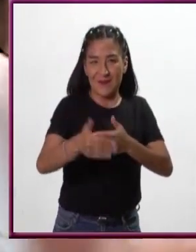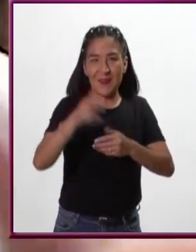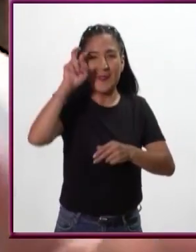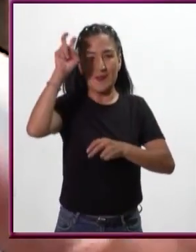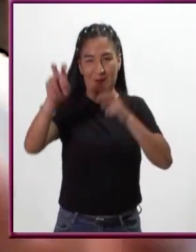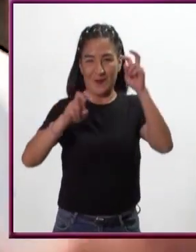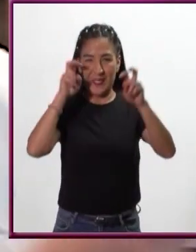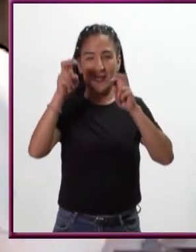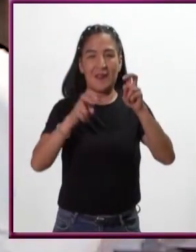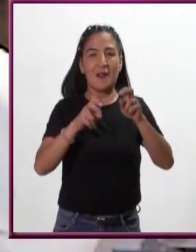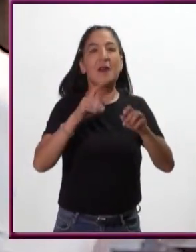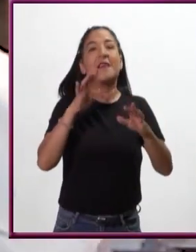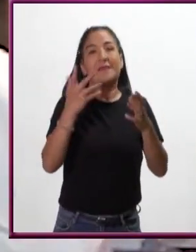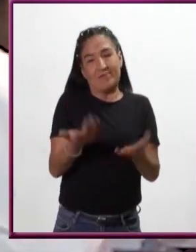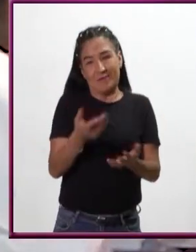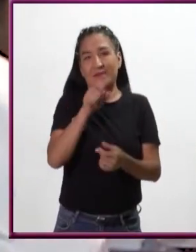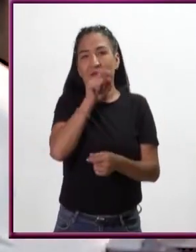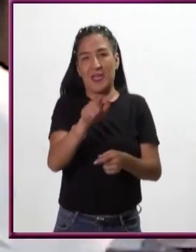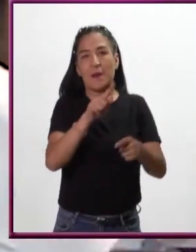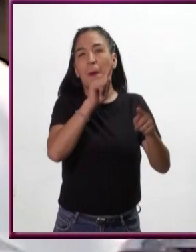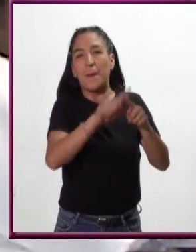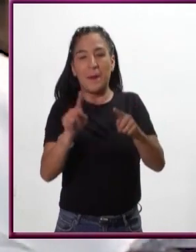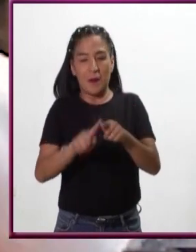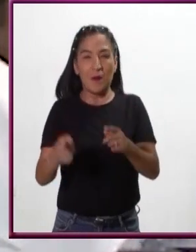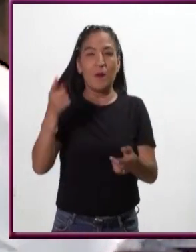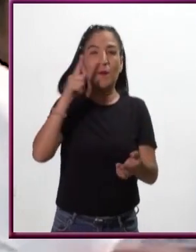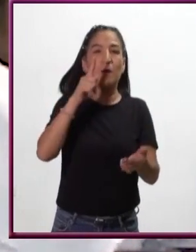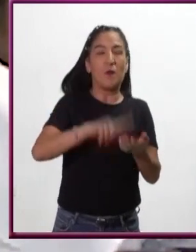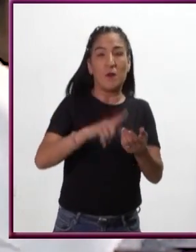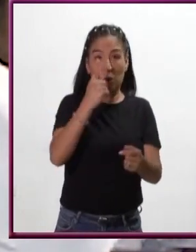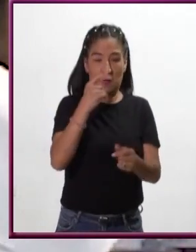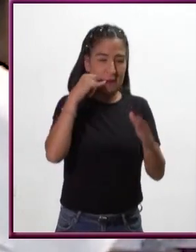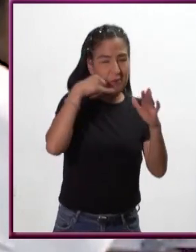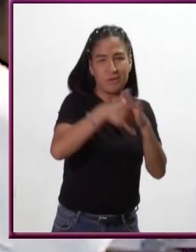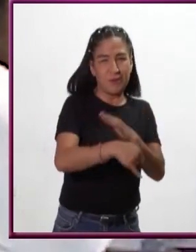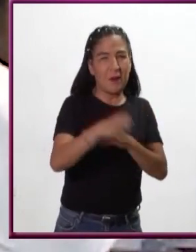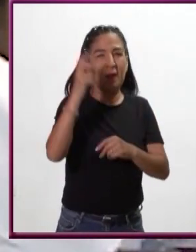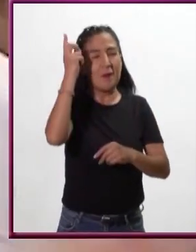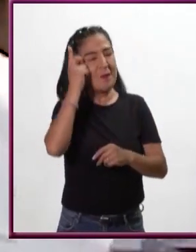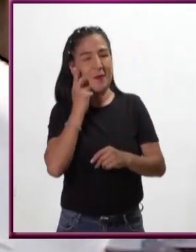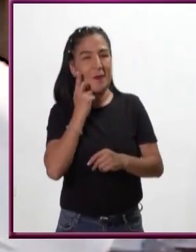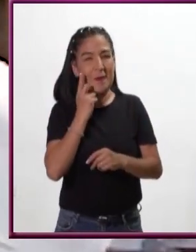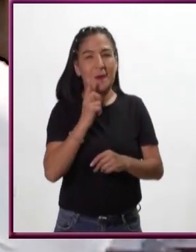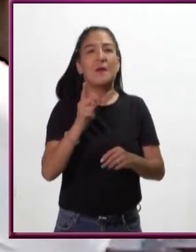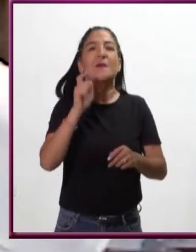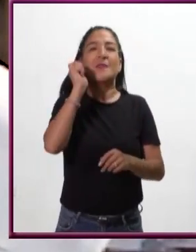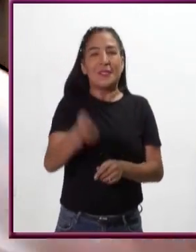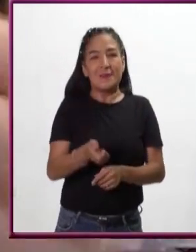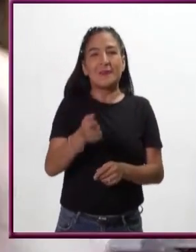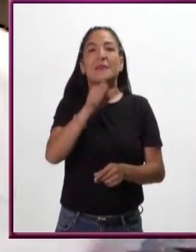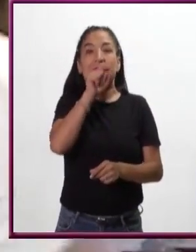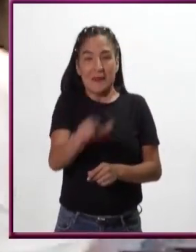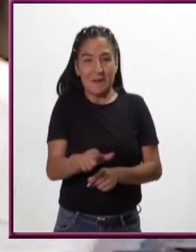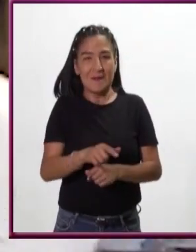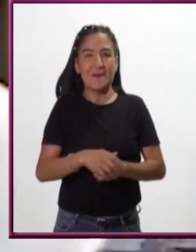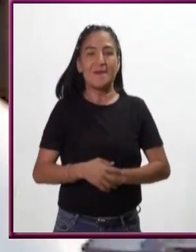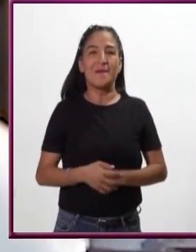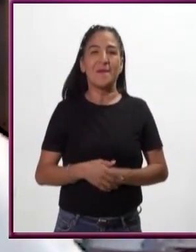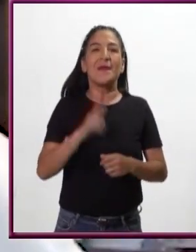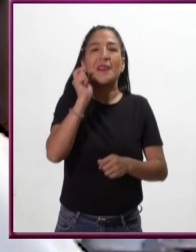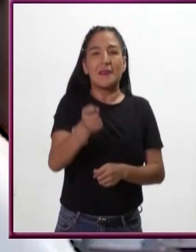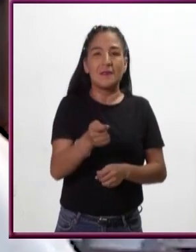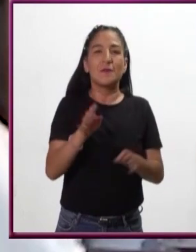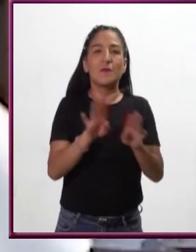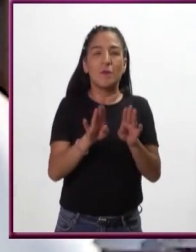Las cuales van a variar no solamente en la profundidad, sino en la profundidad del sueño, sino